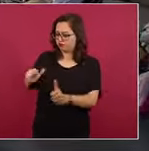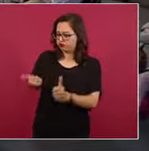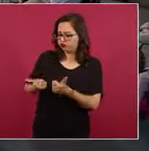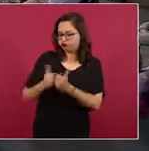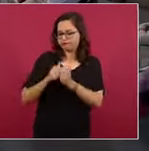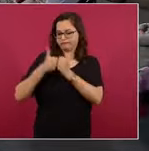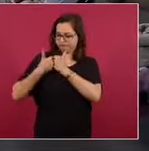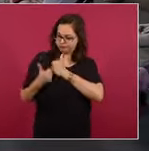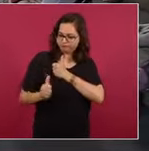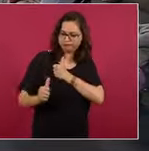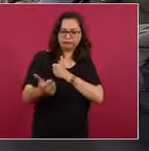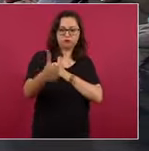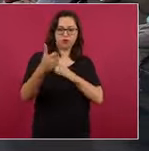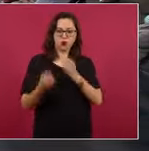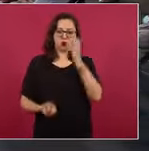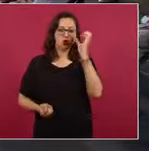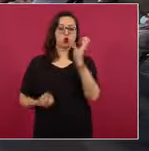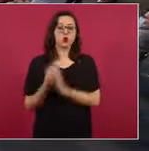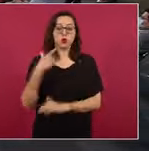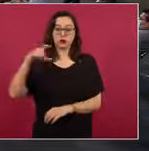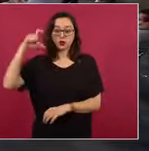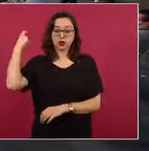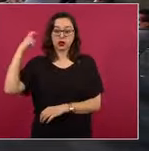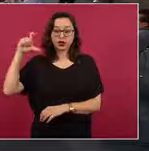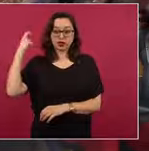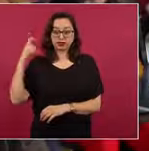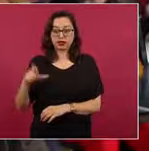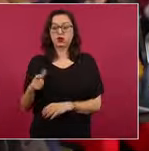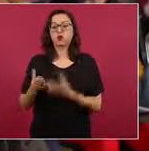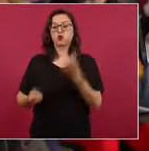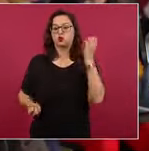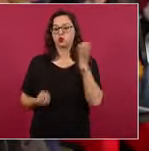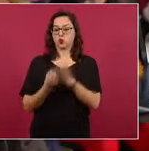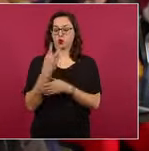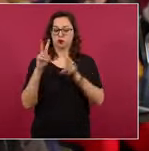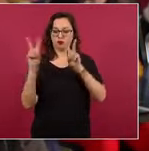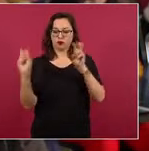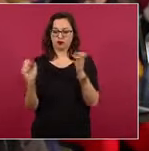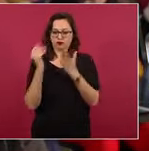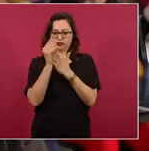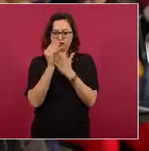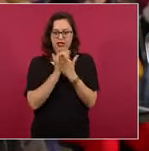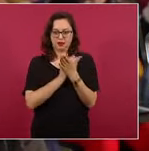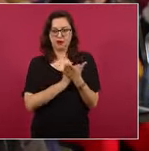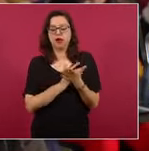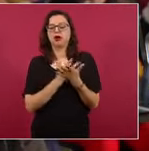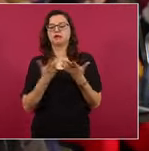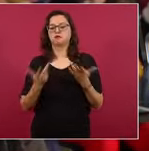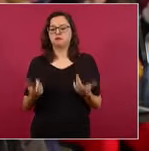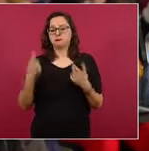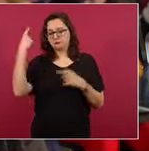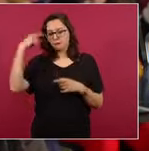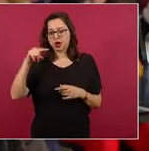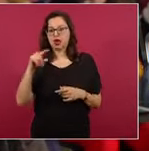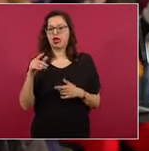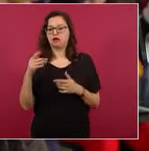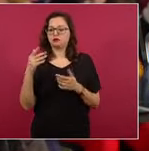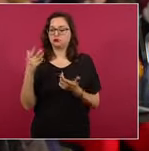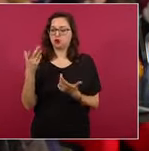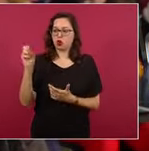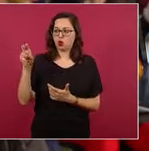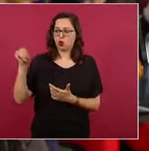futuro, y atender la nueva agenda urbana en la reunión especial del Consejo Económico y Social de la ONU.